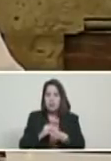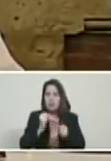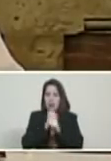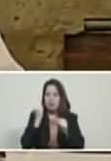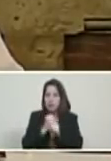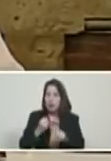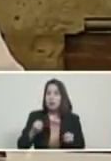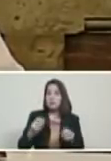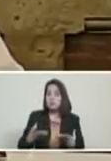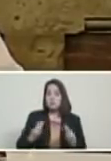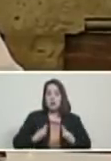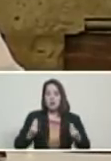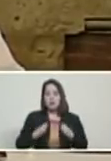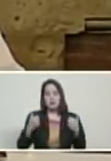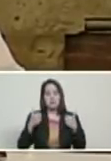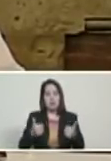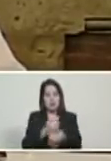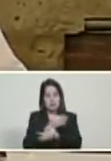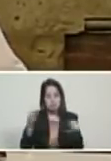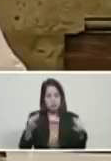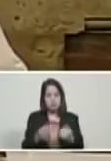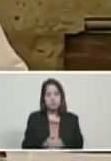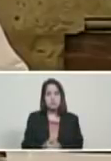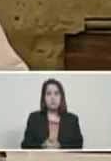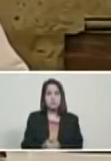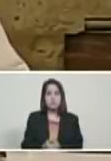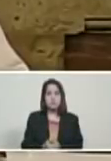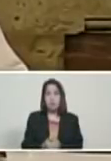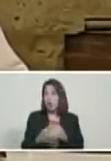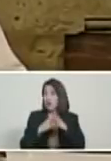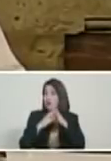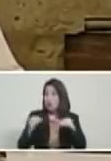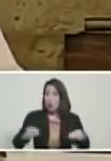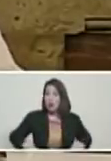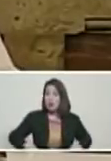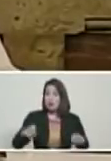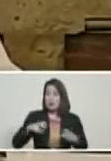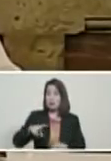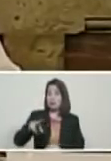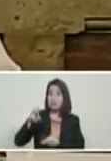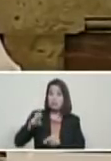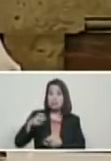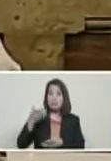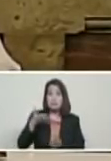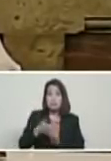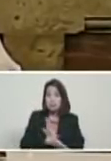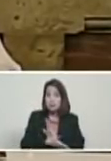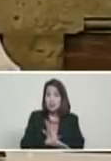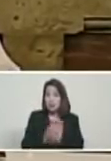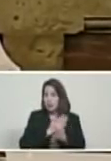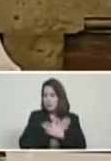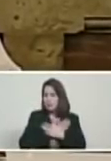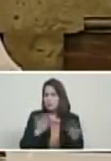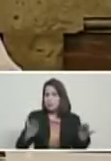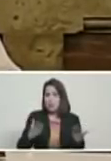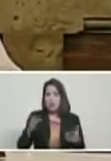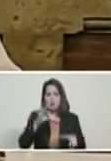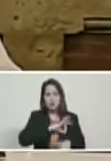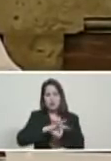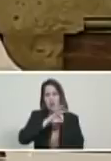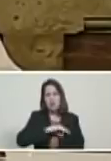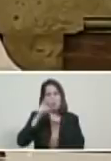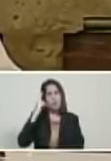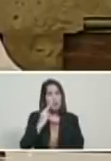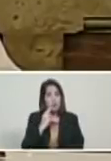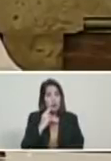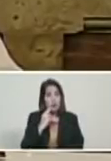del vivir viviendo de nuestro pueblo. La riqueza nacional al servicio del vivir viviendo, del socialismo bolivariano, que